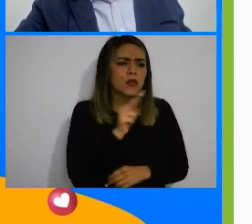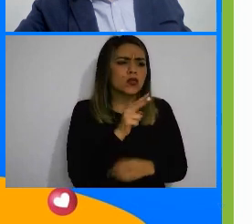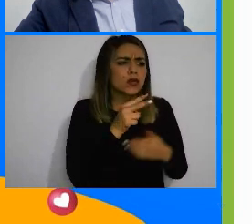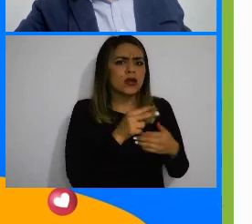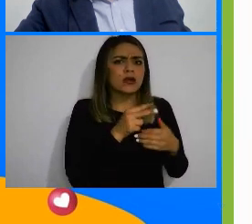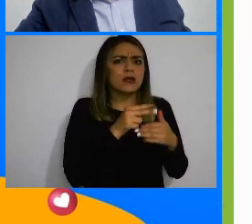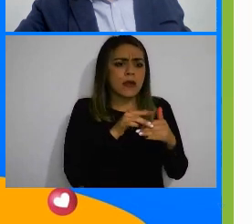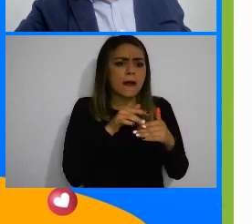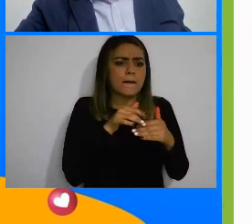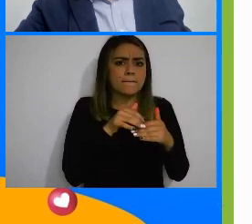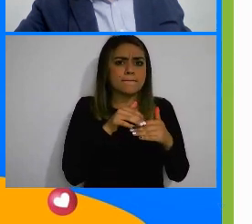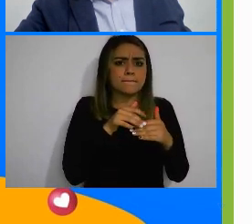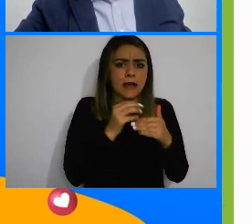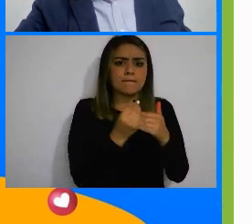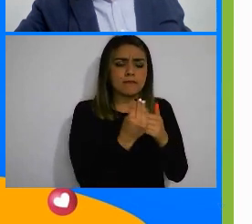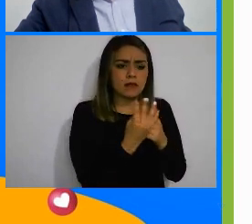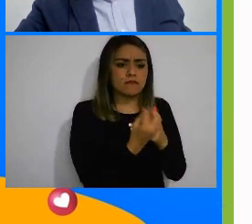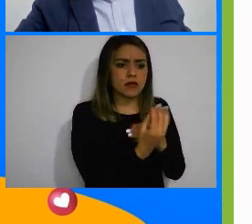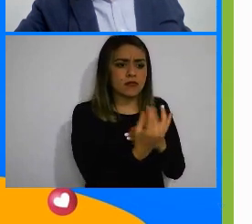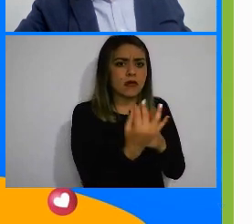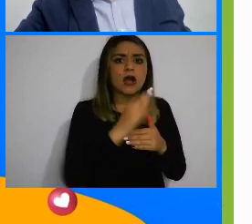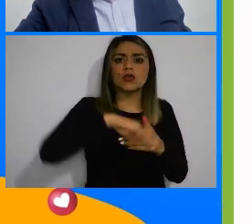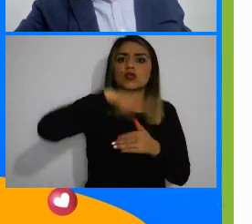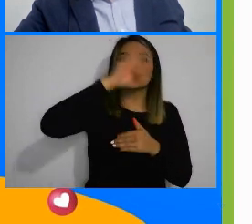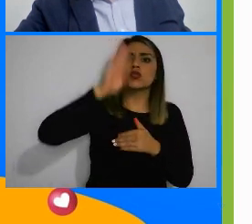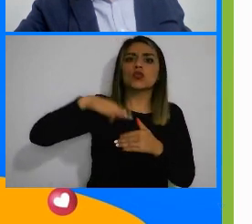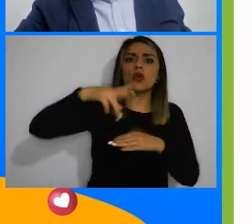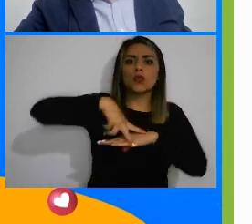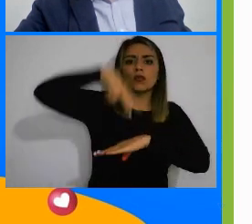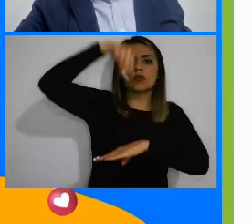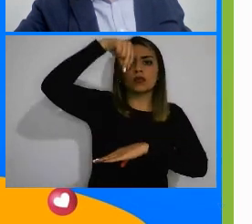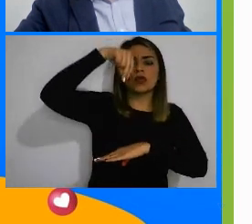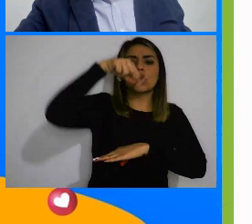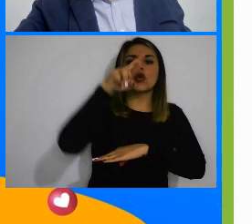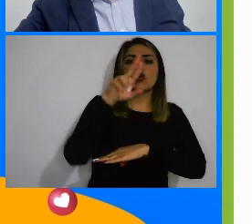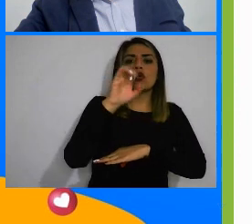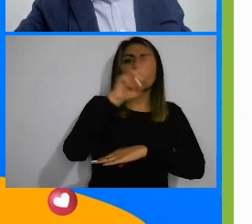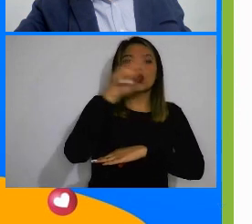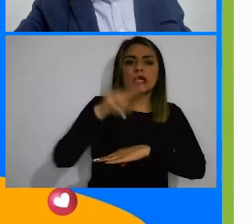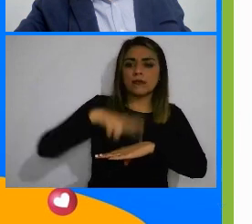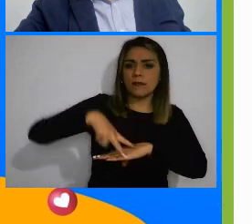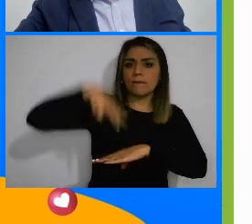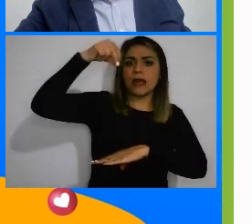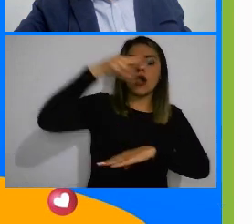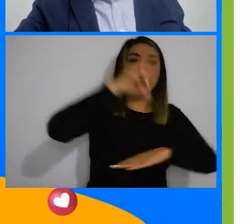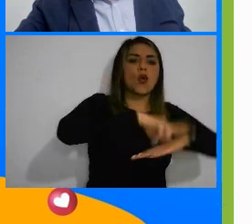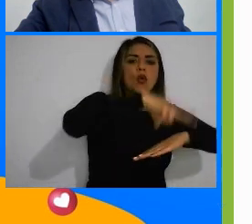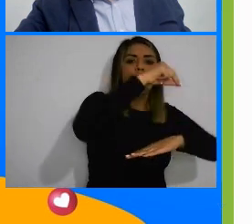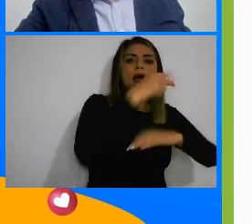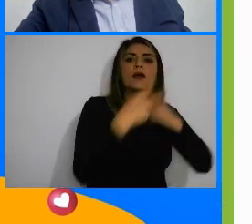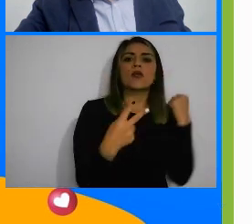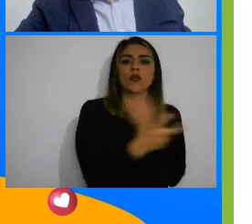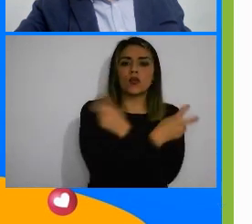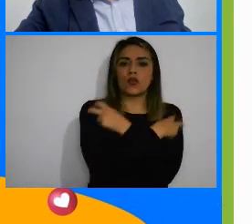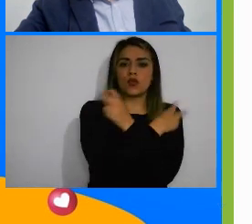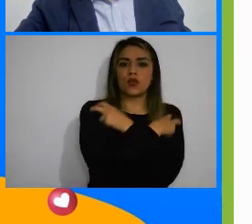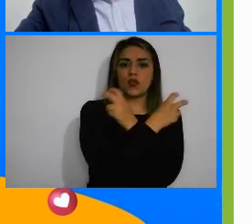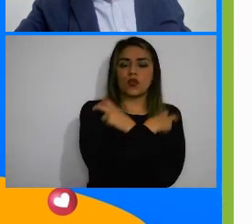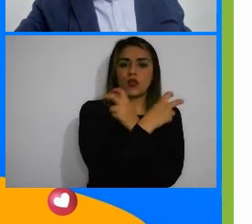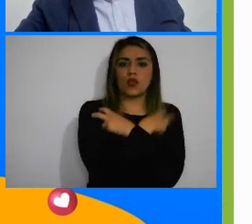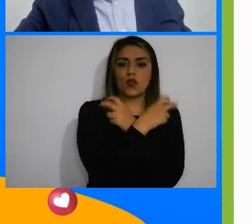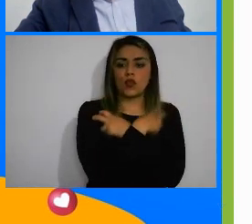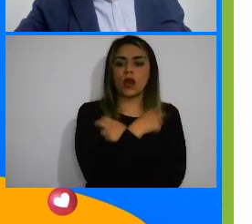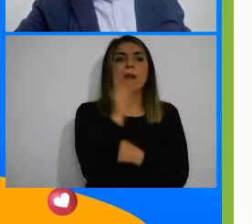subiendo, por ejemplo, el Nevado del Ruiz, o el Nevado Santa Isabel, que en estos días, el Nevado del Huila, que en estos días se está viendo muy bonito desde acá de